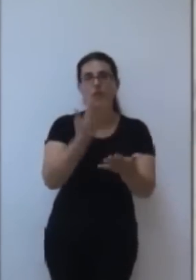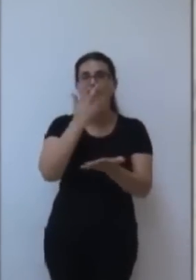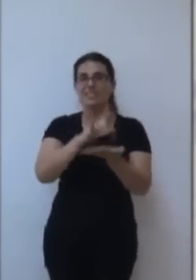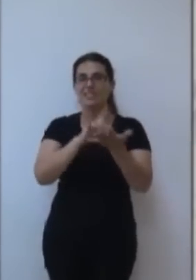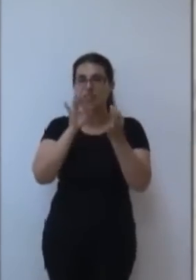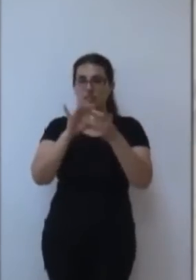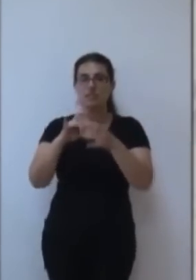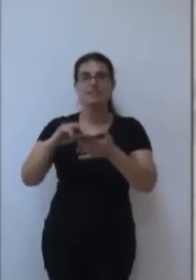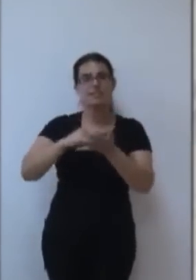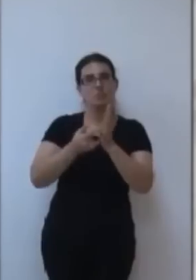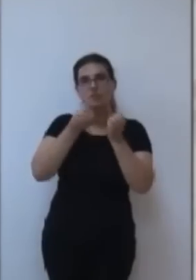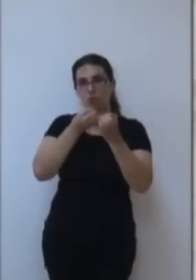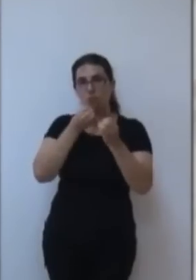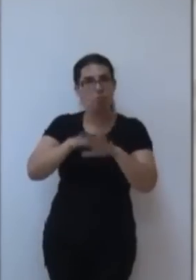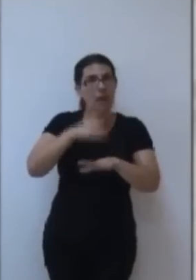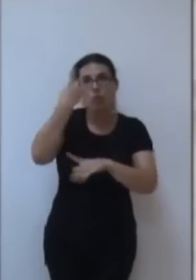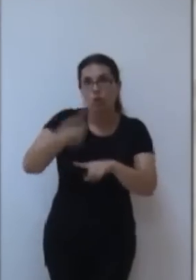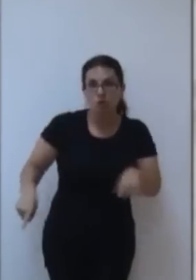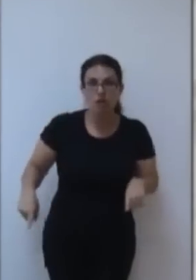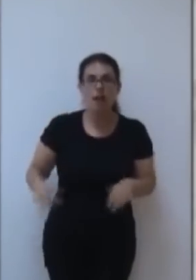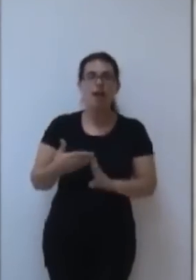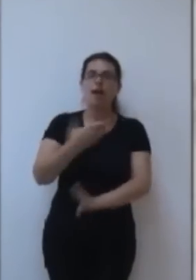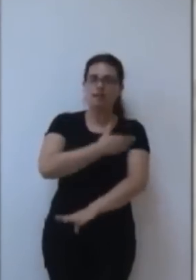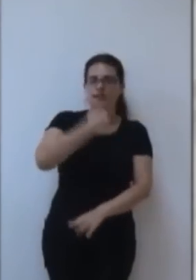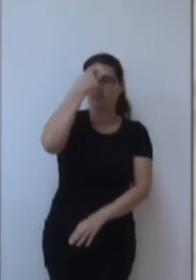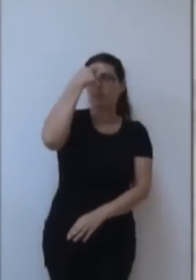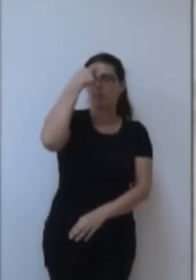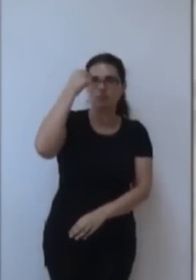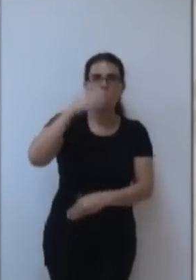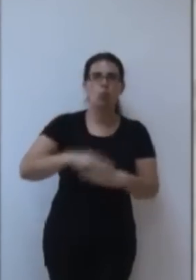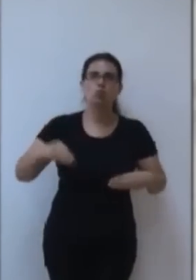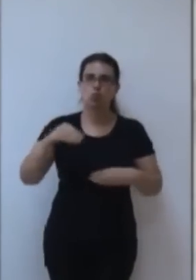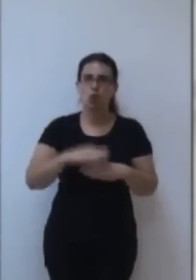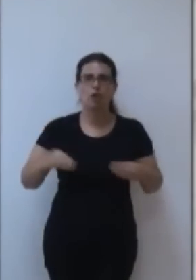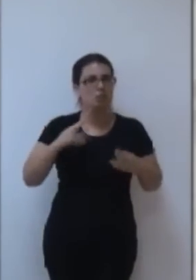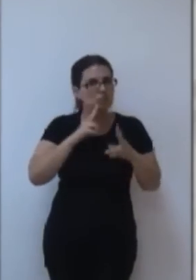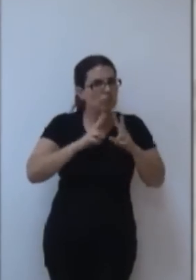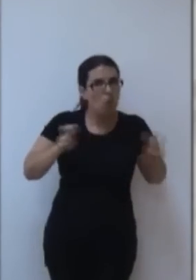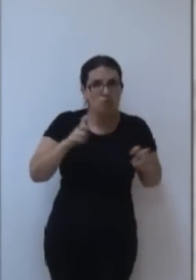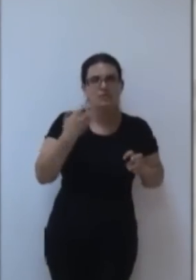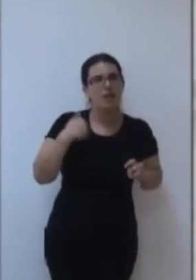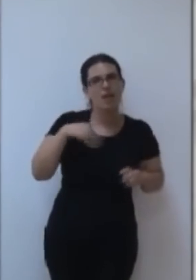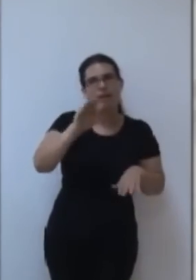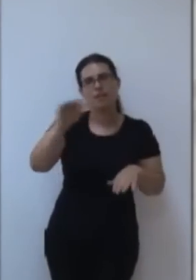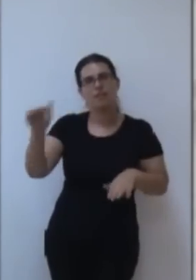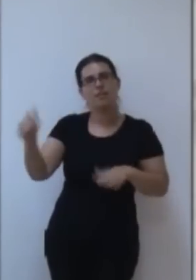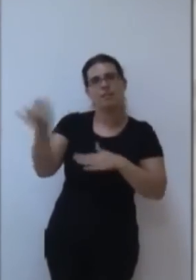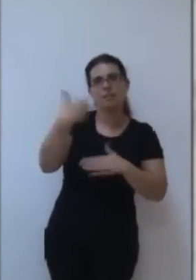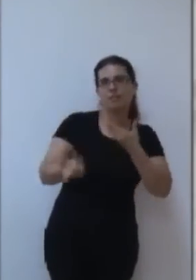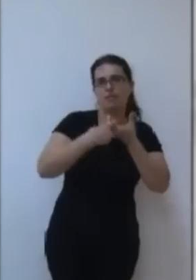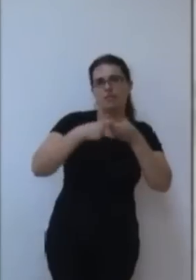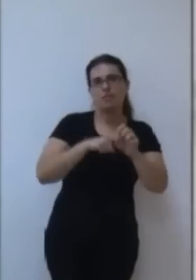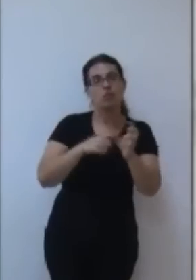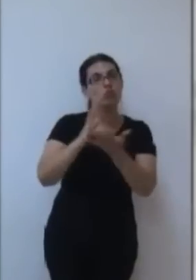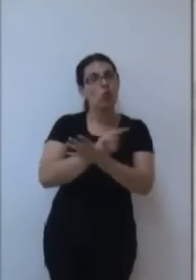de información para lo que sea, que se tengan en cuenta a los usuarios desde un primer momento, todos los criterios del diseño